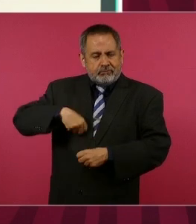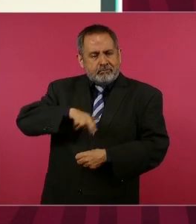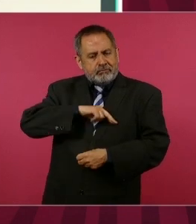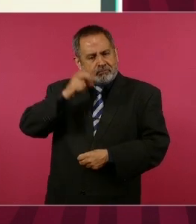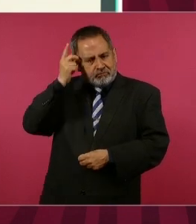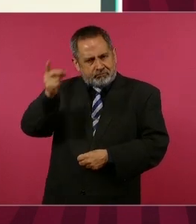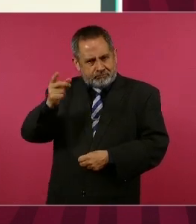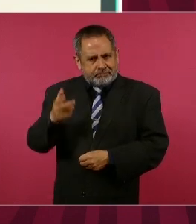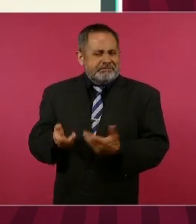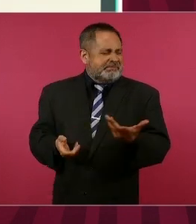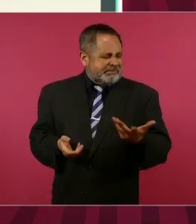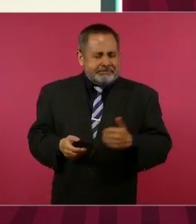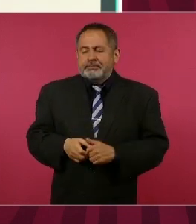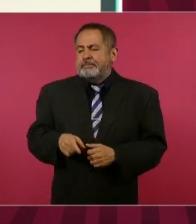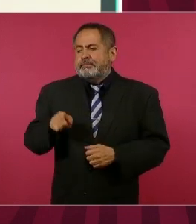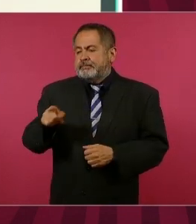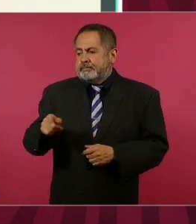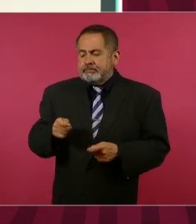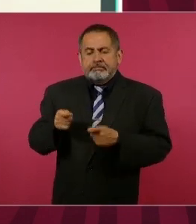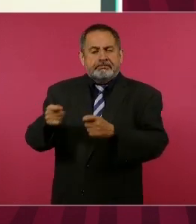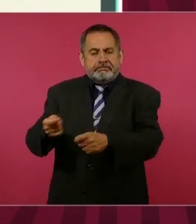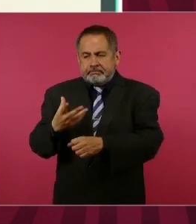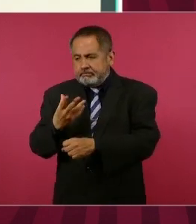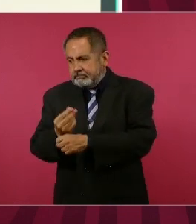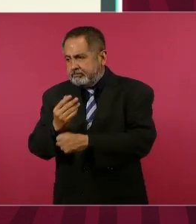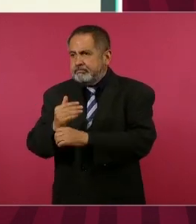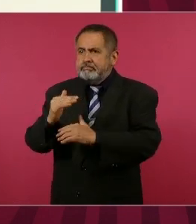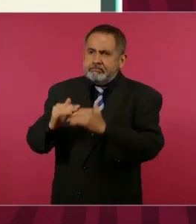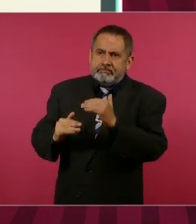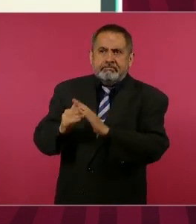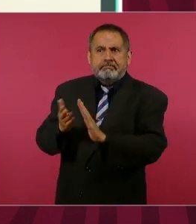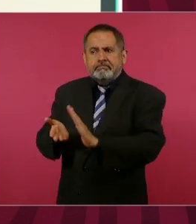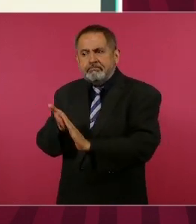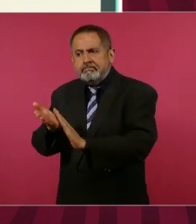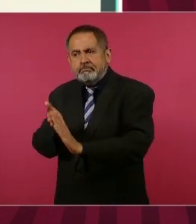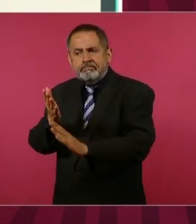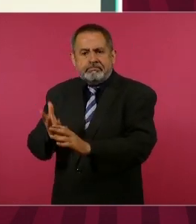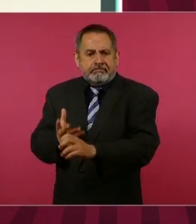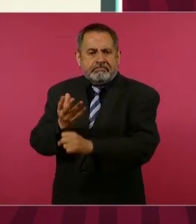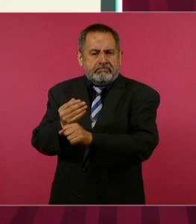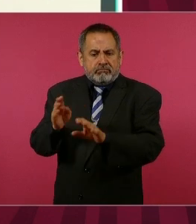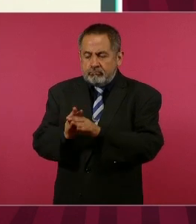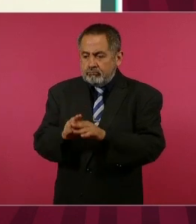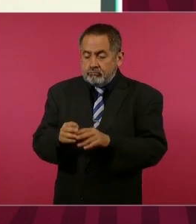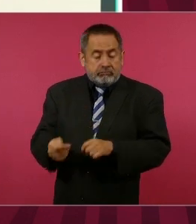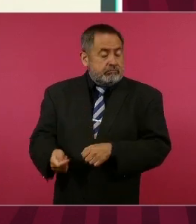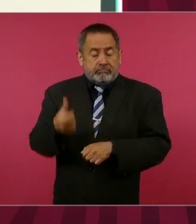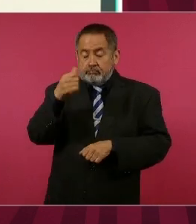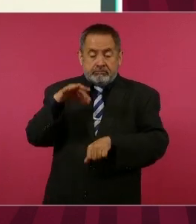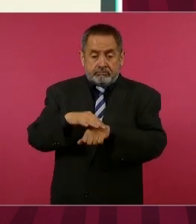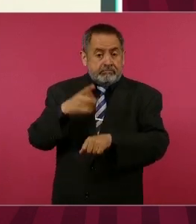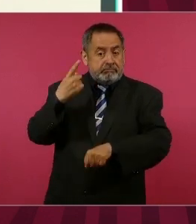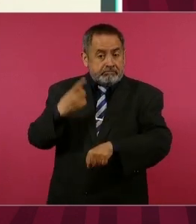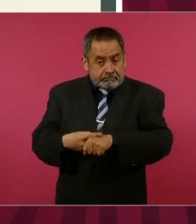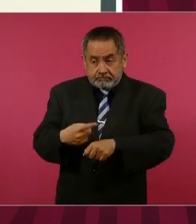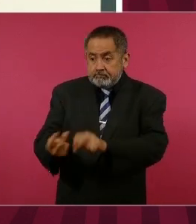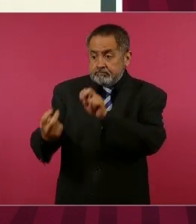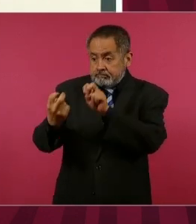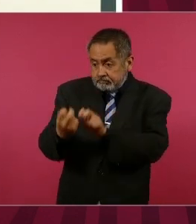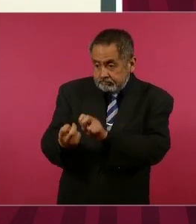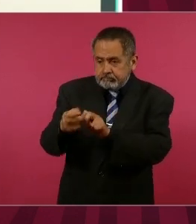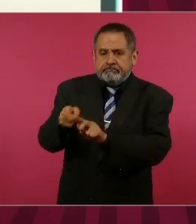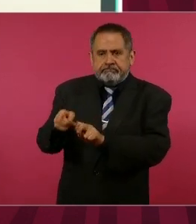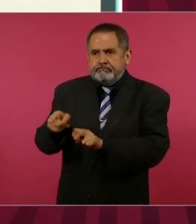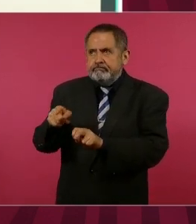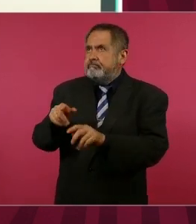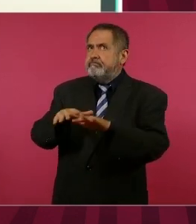busca mejorar las condiciones, la infraestructura y el equipamiento en el primer nivel de atención. La distribución